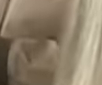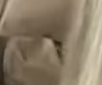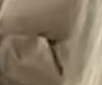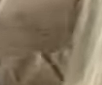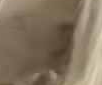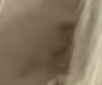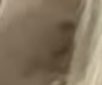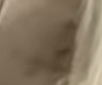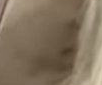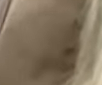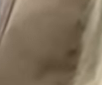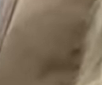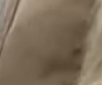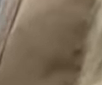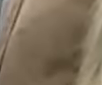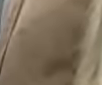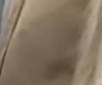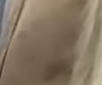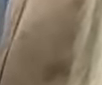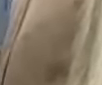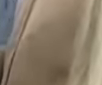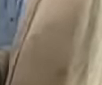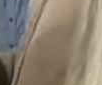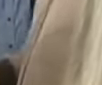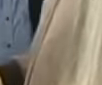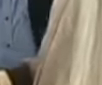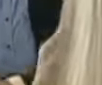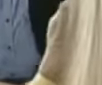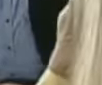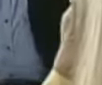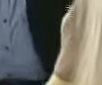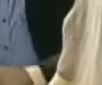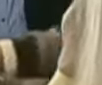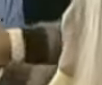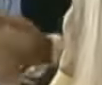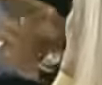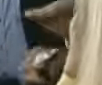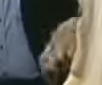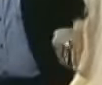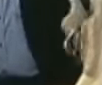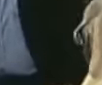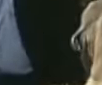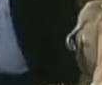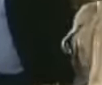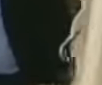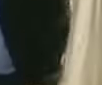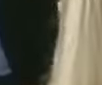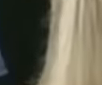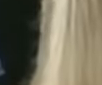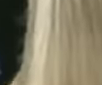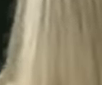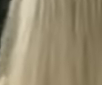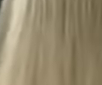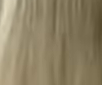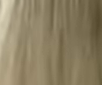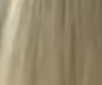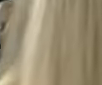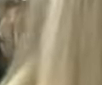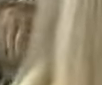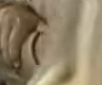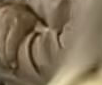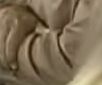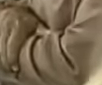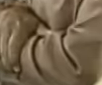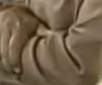elevar esa voz en rechazo a los diferentes planes violentos que algunos sectores han querido posicionar para socavar la paz